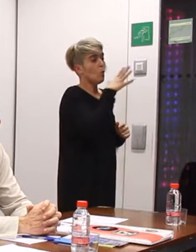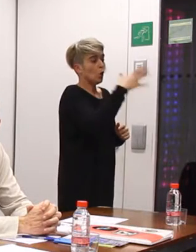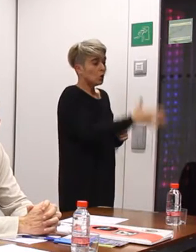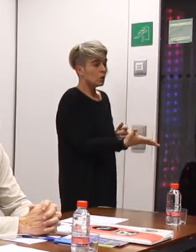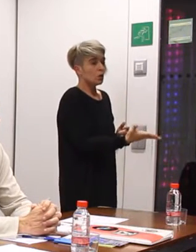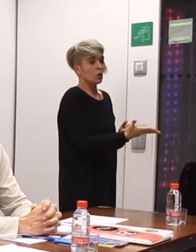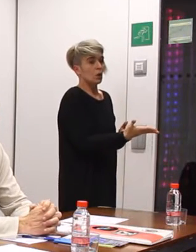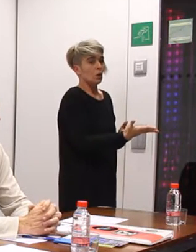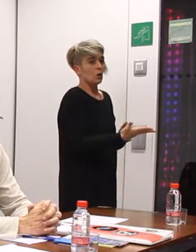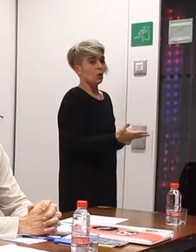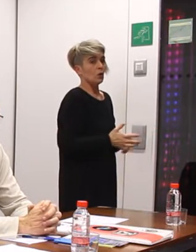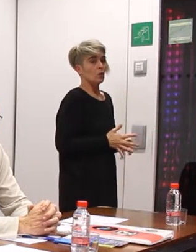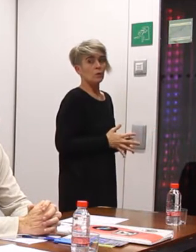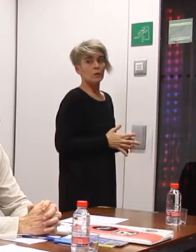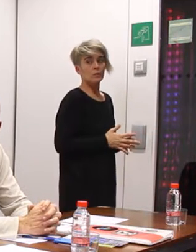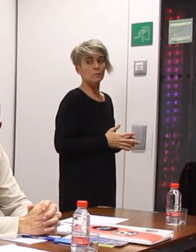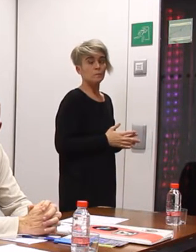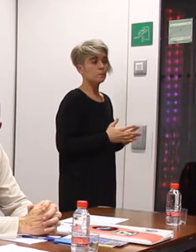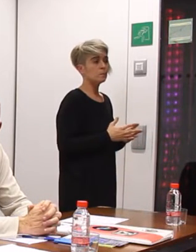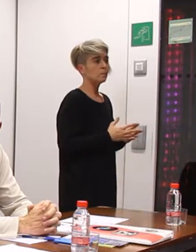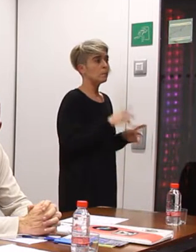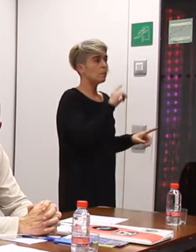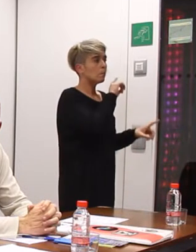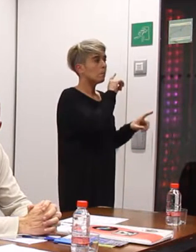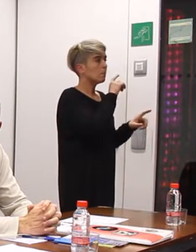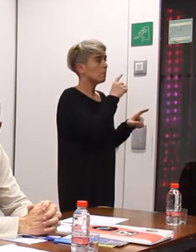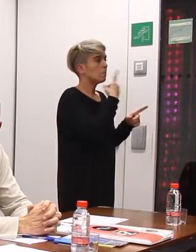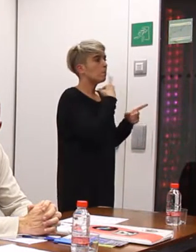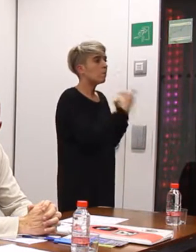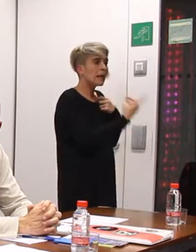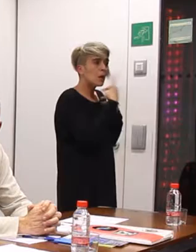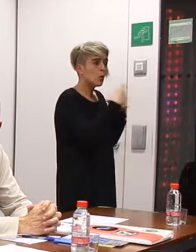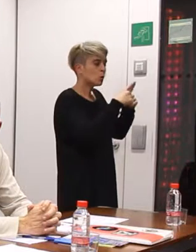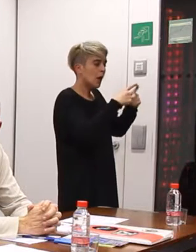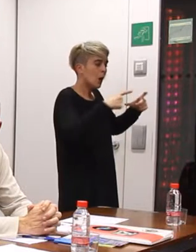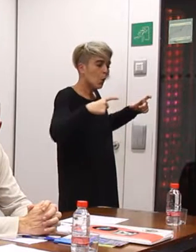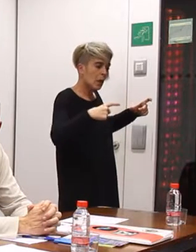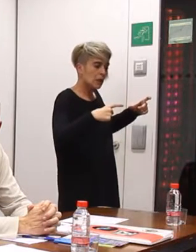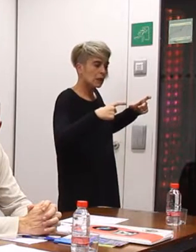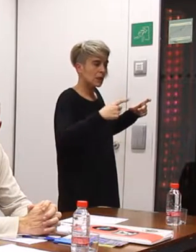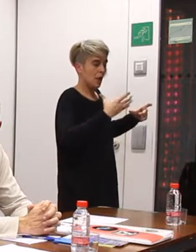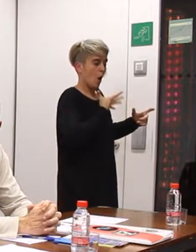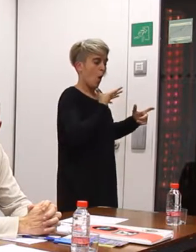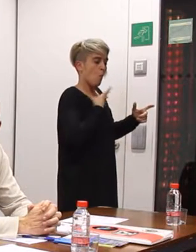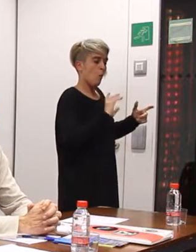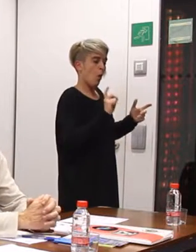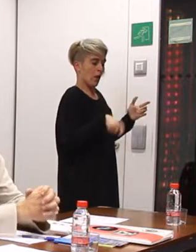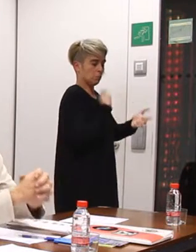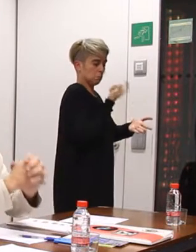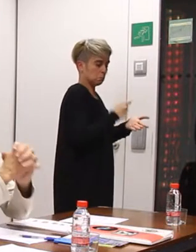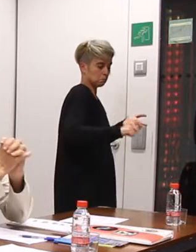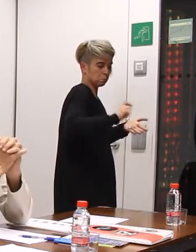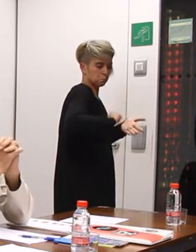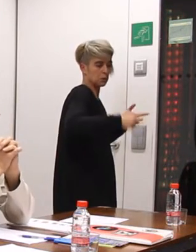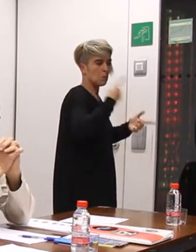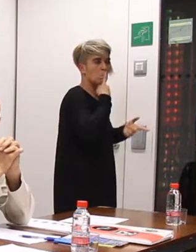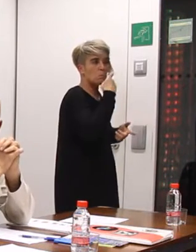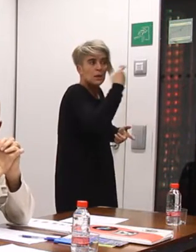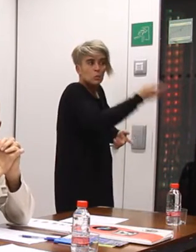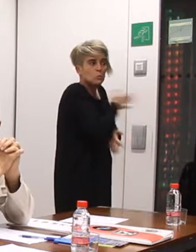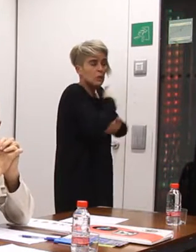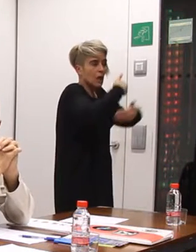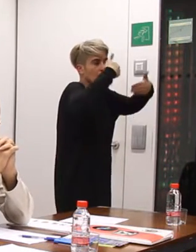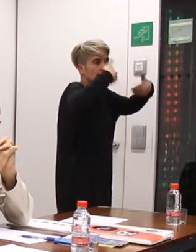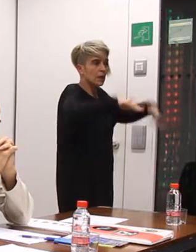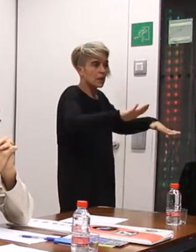repartirán unas preguntas, unas cuartillas, para que podáis formular las preguntas que consideréis, para que llegue la